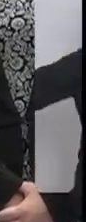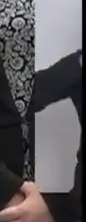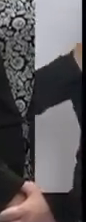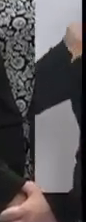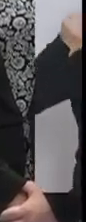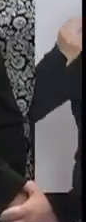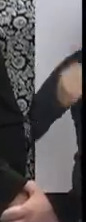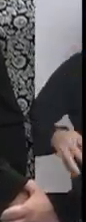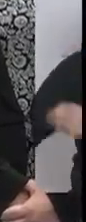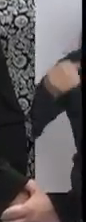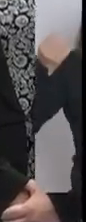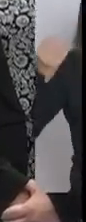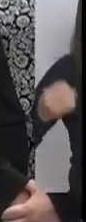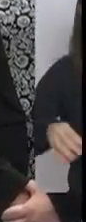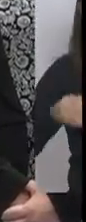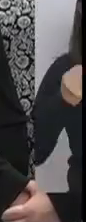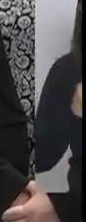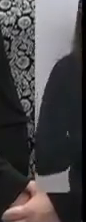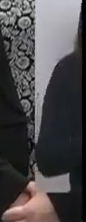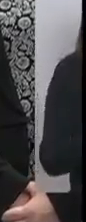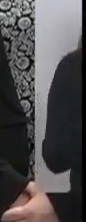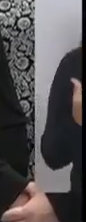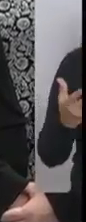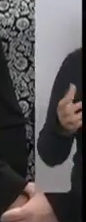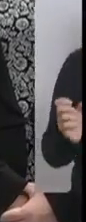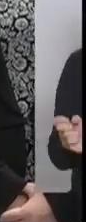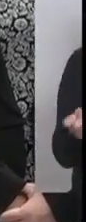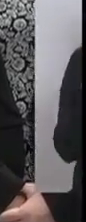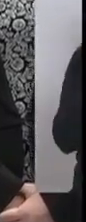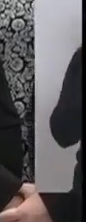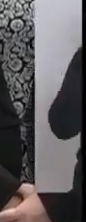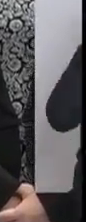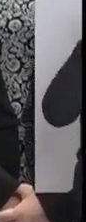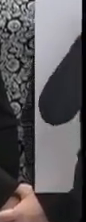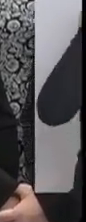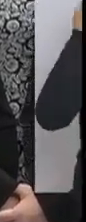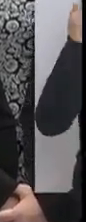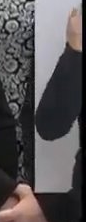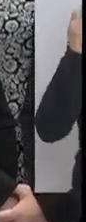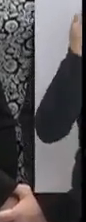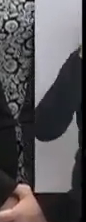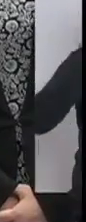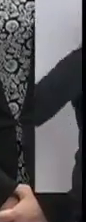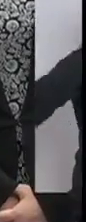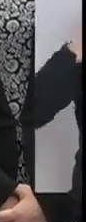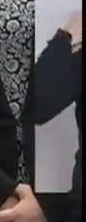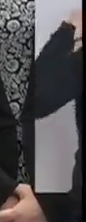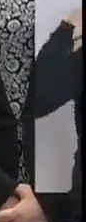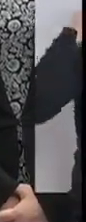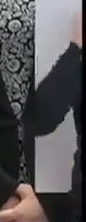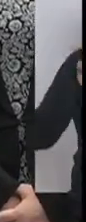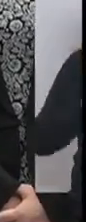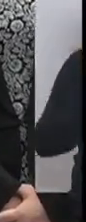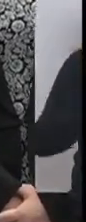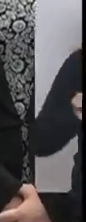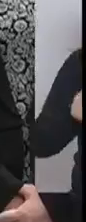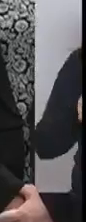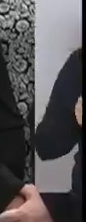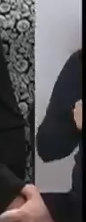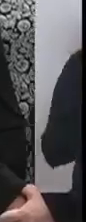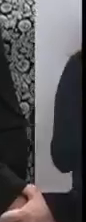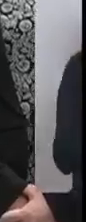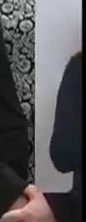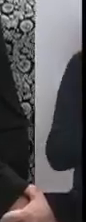de comprensión lectora o de navegación en una página web para lograr postular y se lo puedo responder, diputado. Y que efectivamente el nivel de